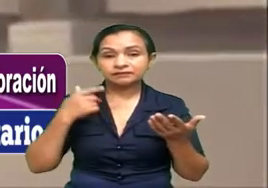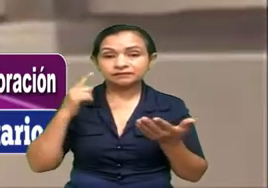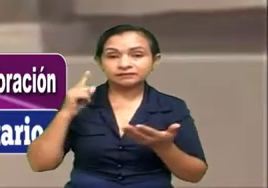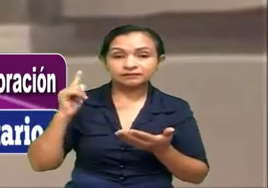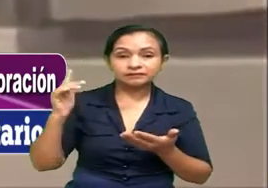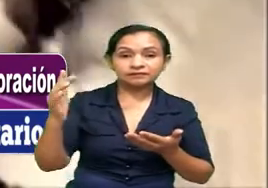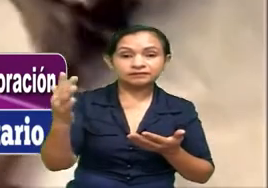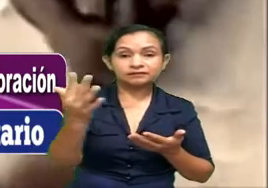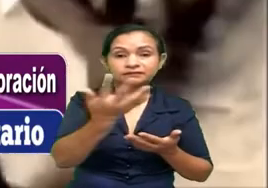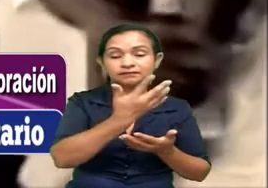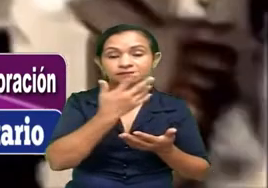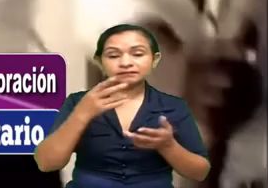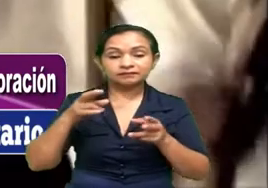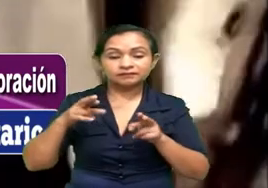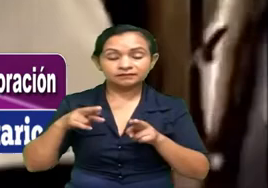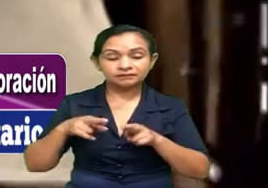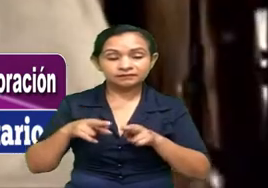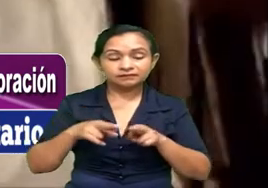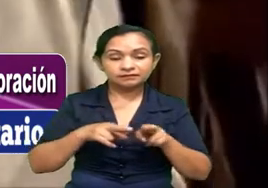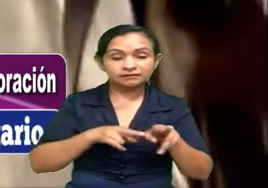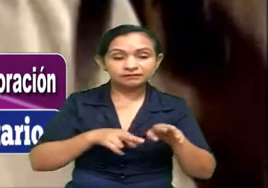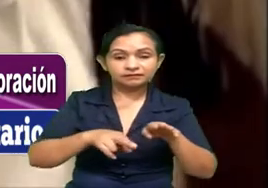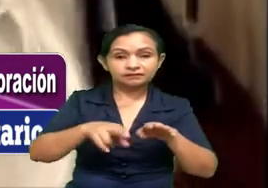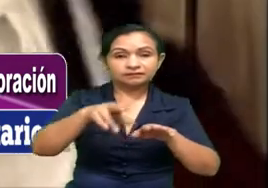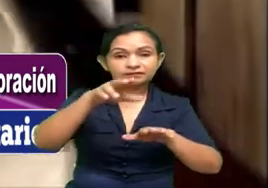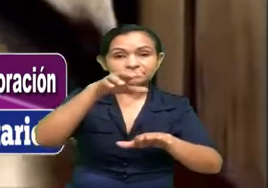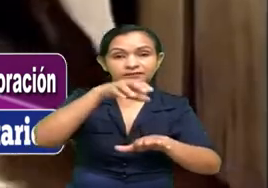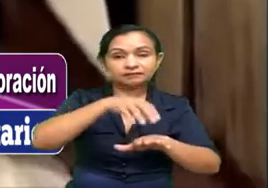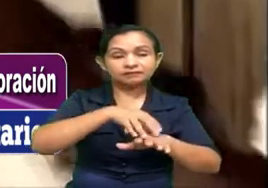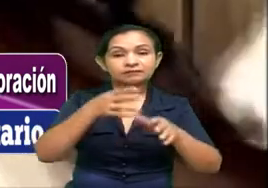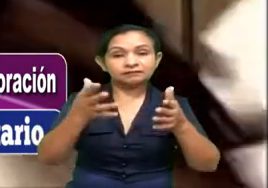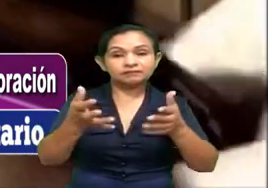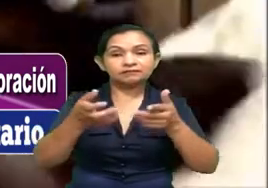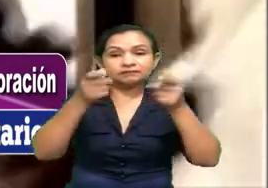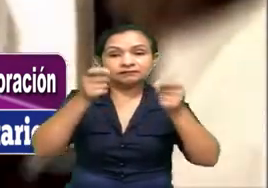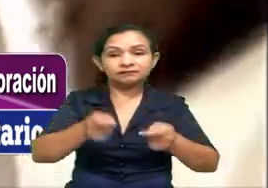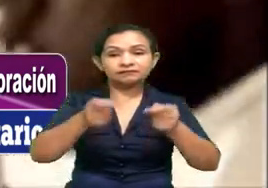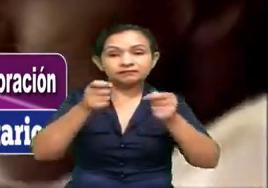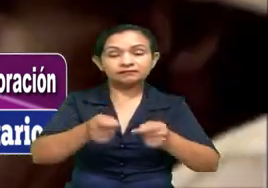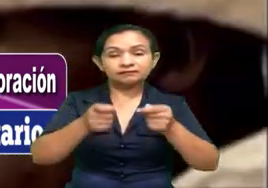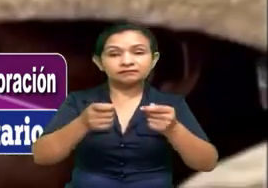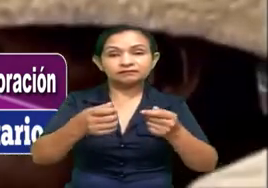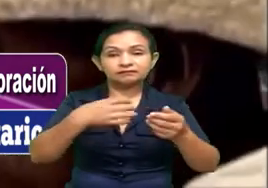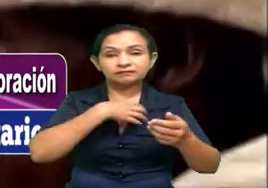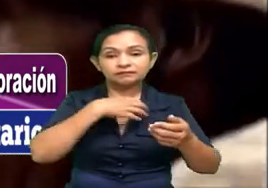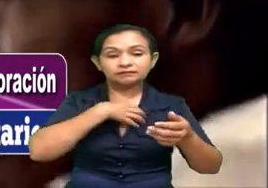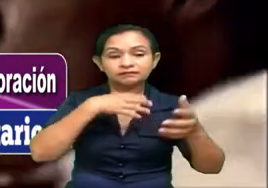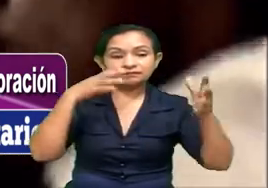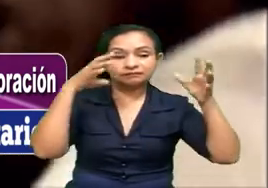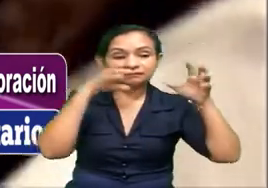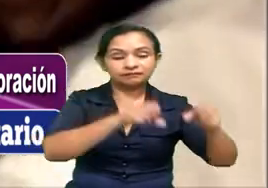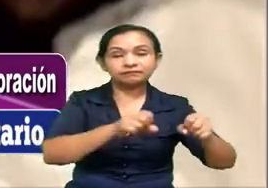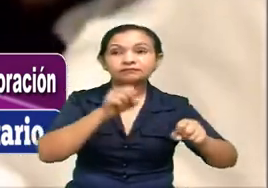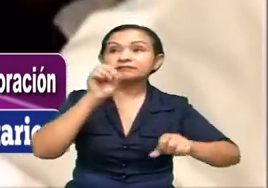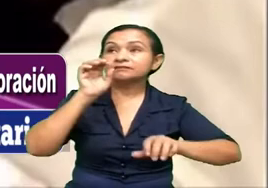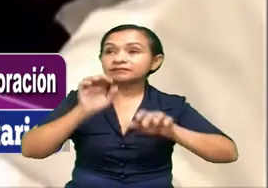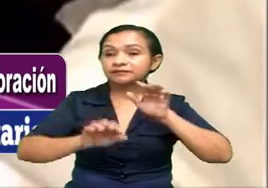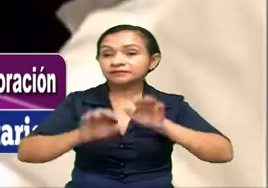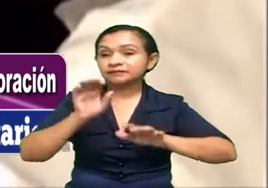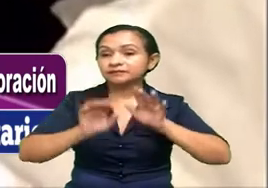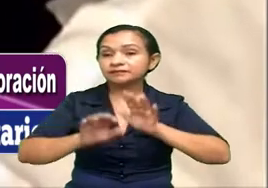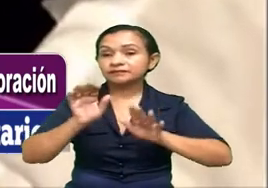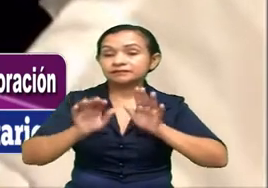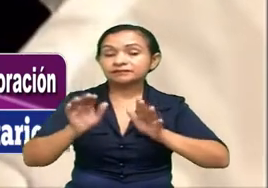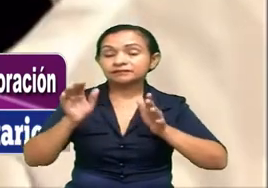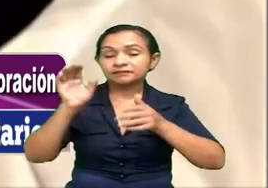el territorio del río San Juan, pretendían llegar hasta Granada, hace que el secretario para los